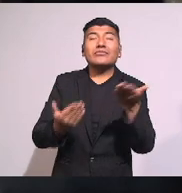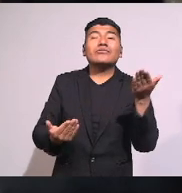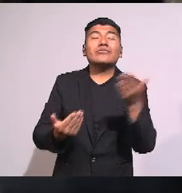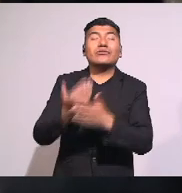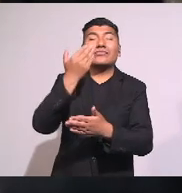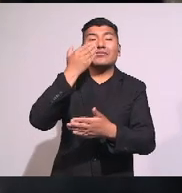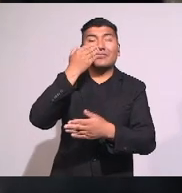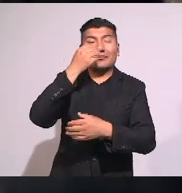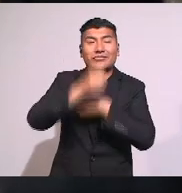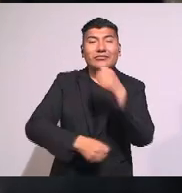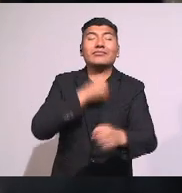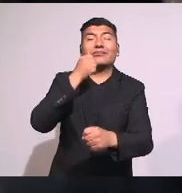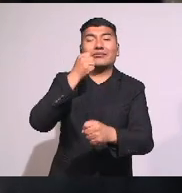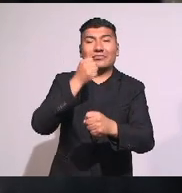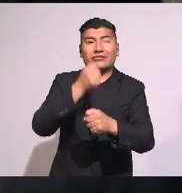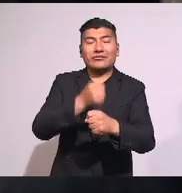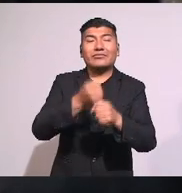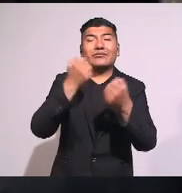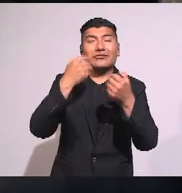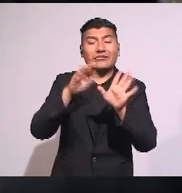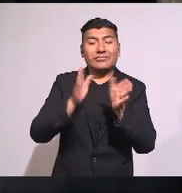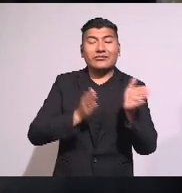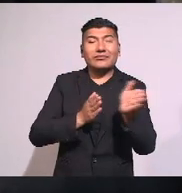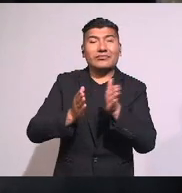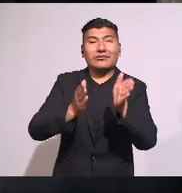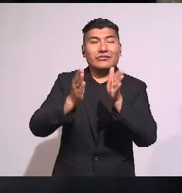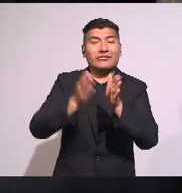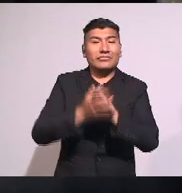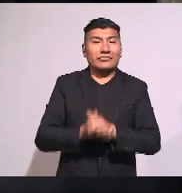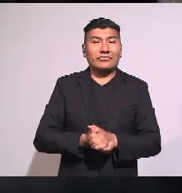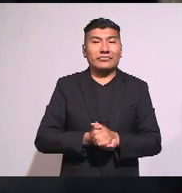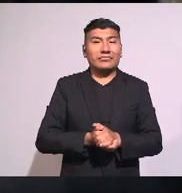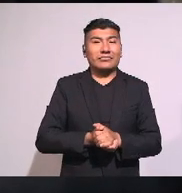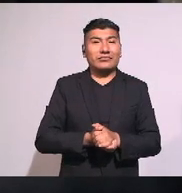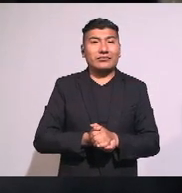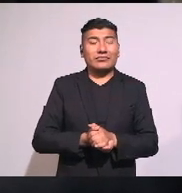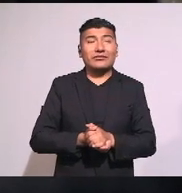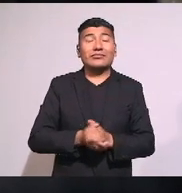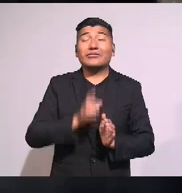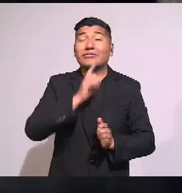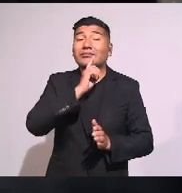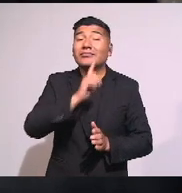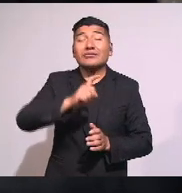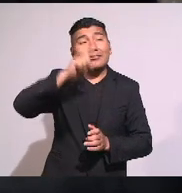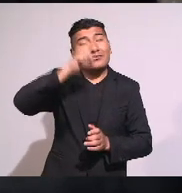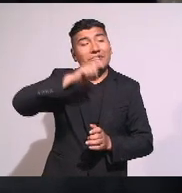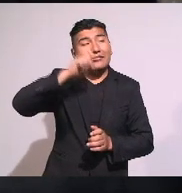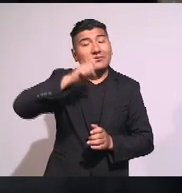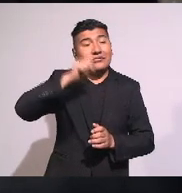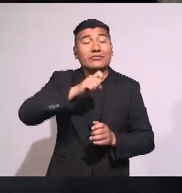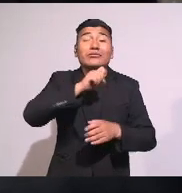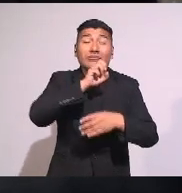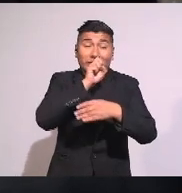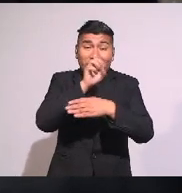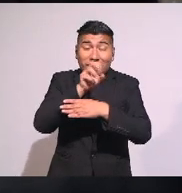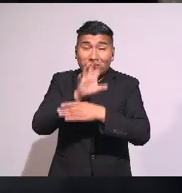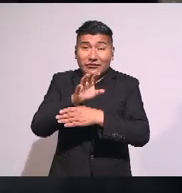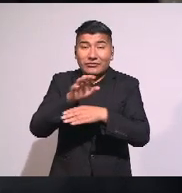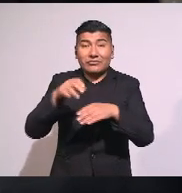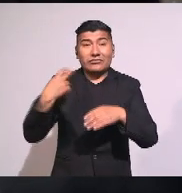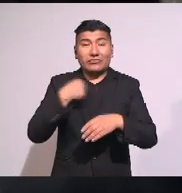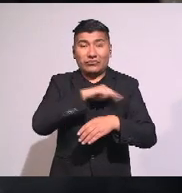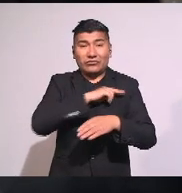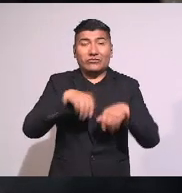este nuevo año que estamos en camino. Es menester mencionar que como iglesia estamos